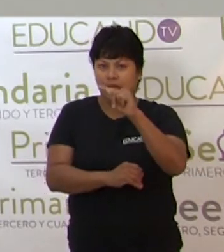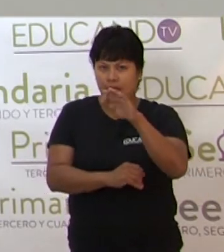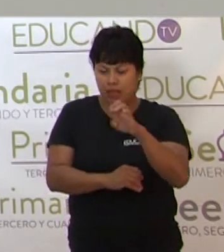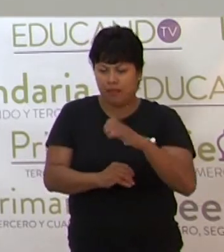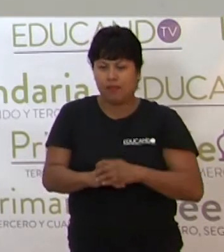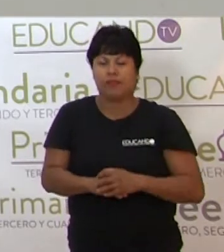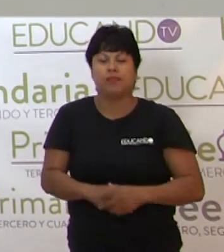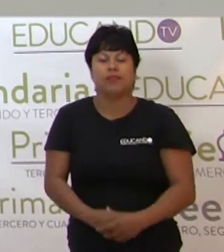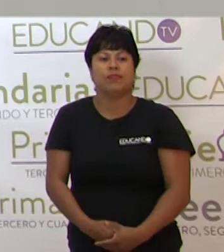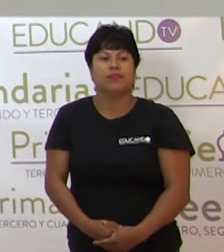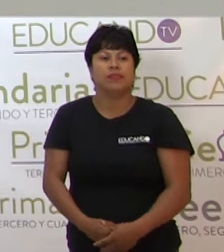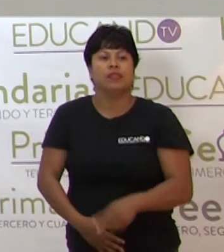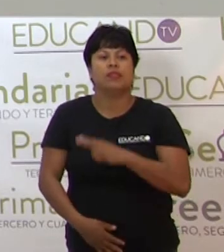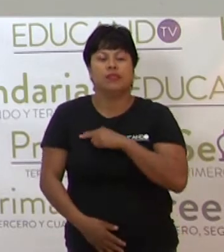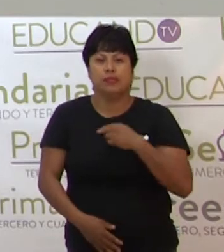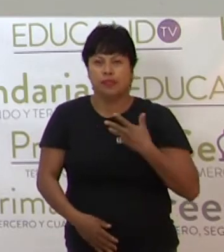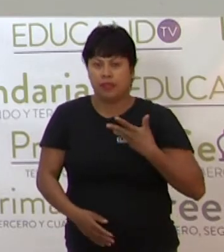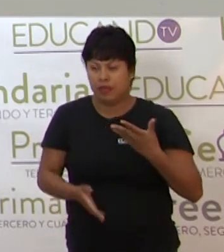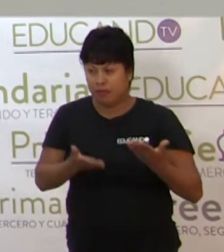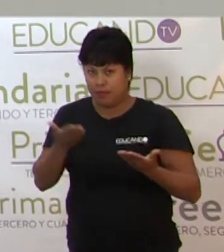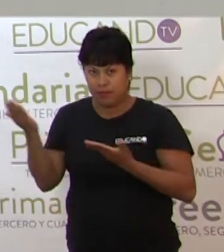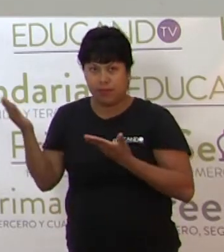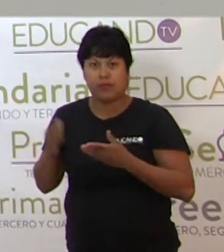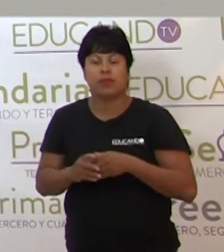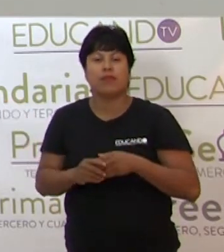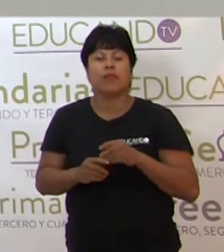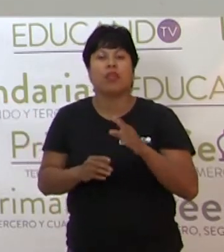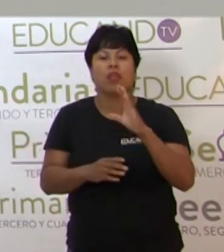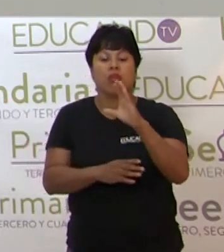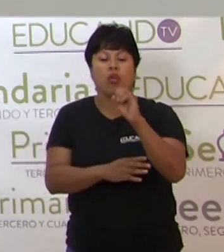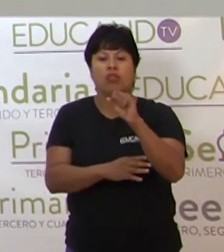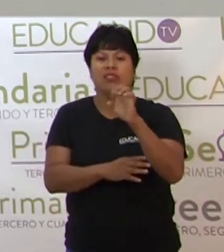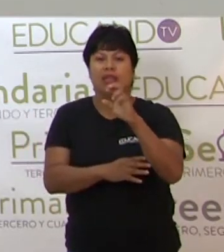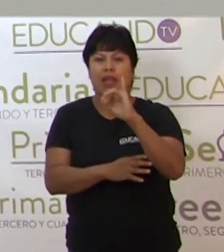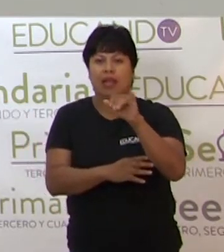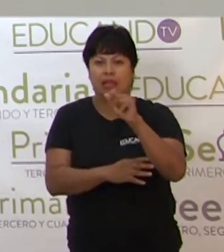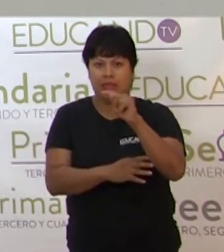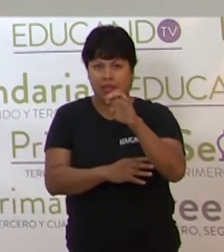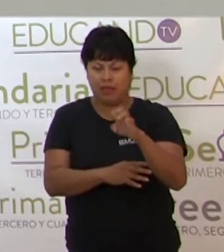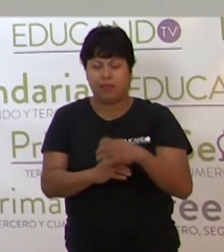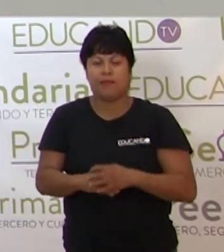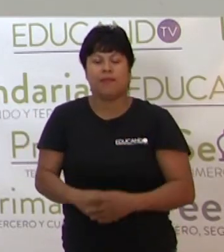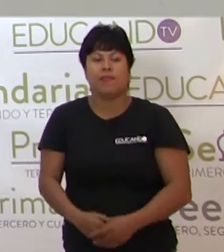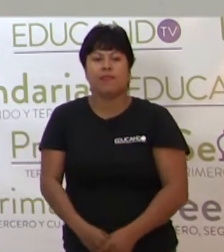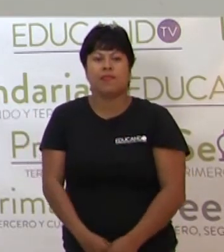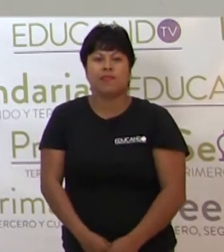Aquí tenemos, ¿sí?, la función cosecante, ¿sí?